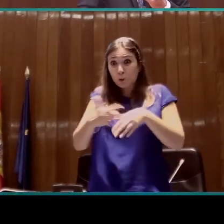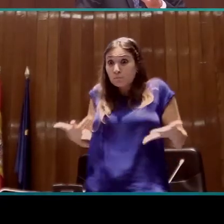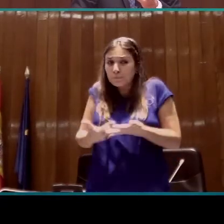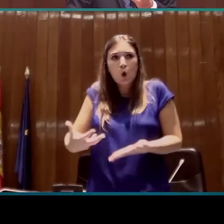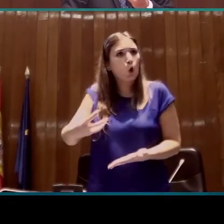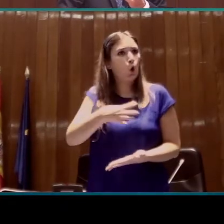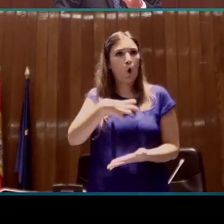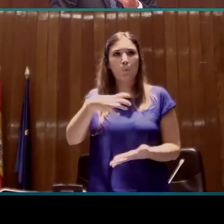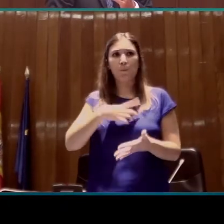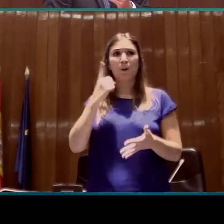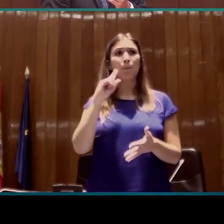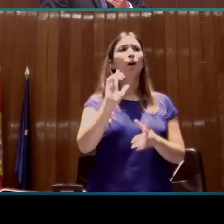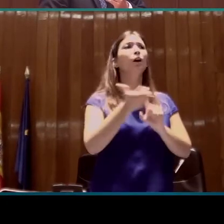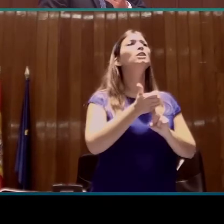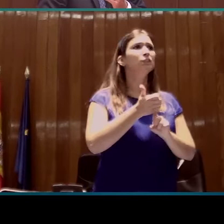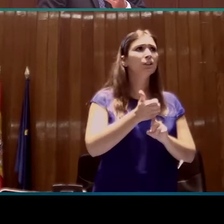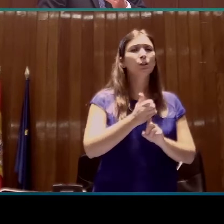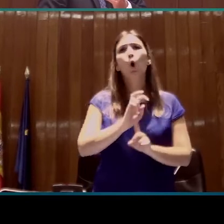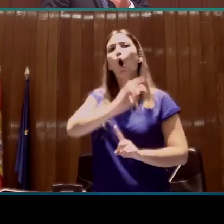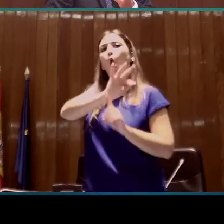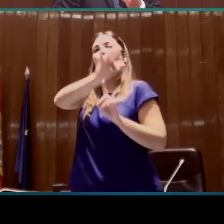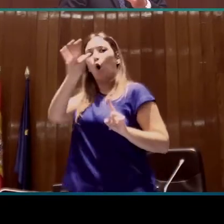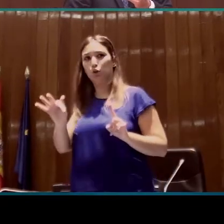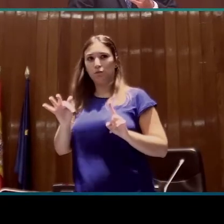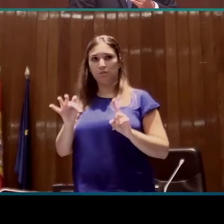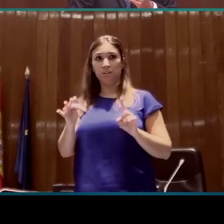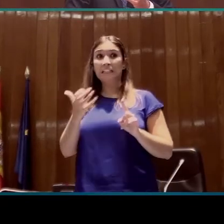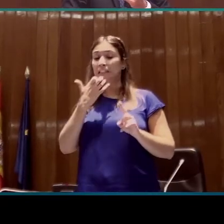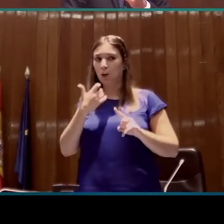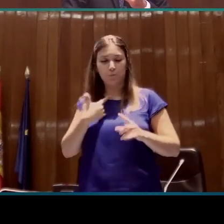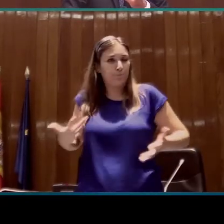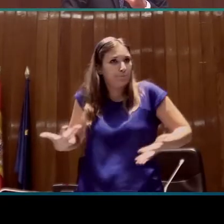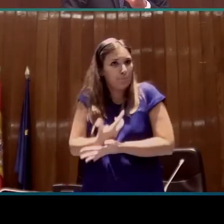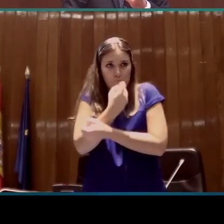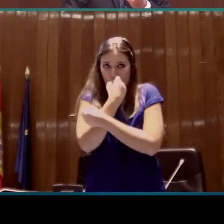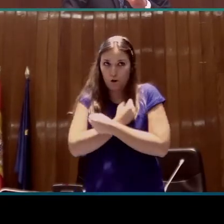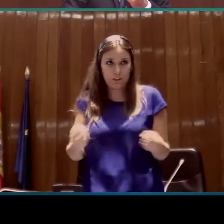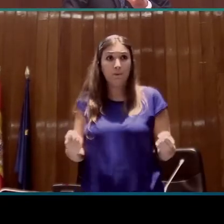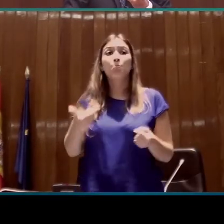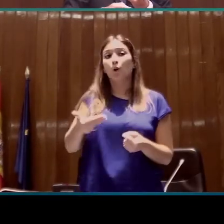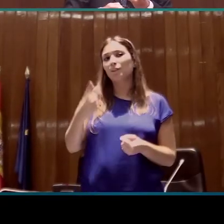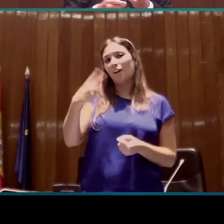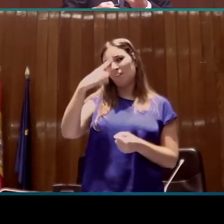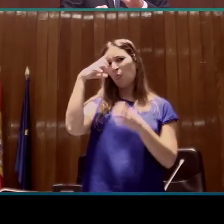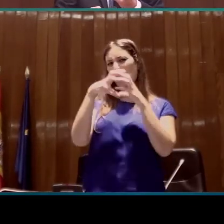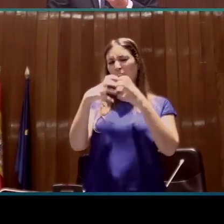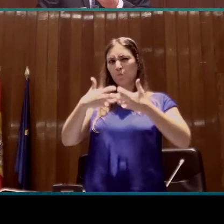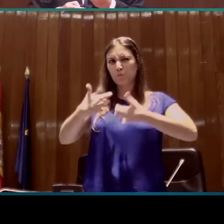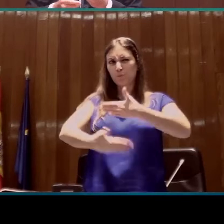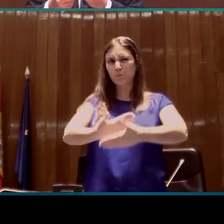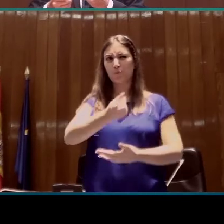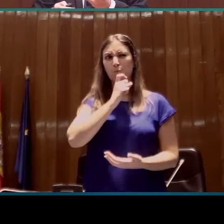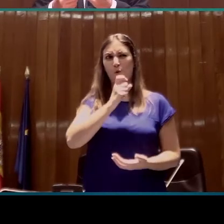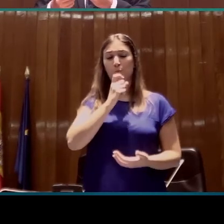momentos distintos, lo cual es algo muy importante para poder entender que